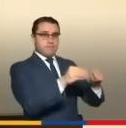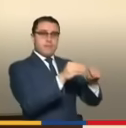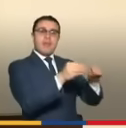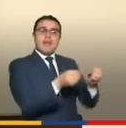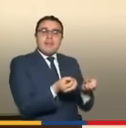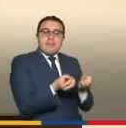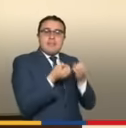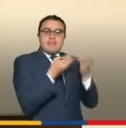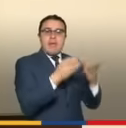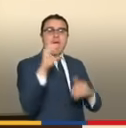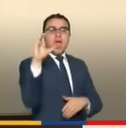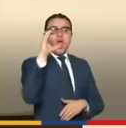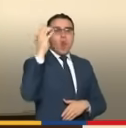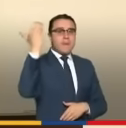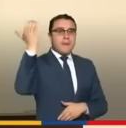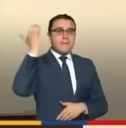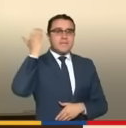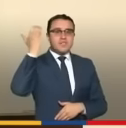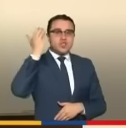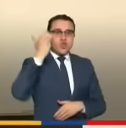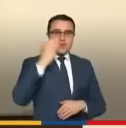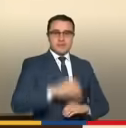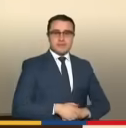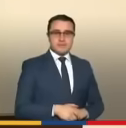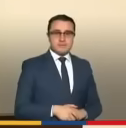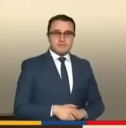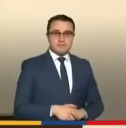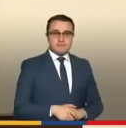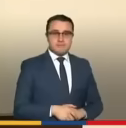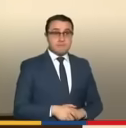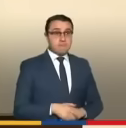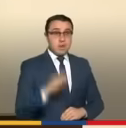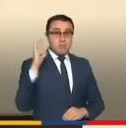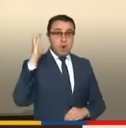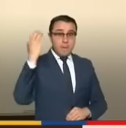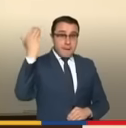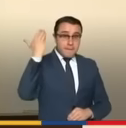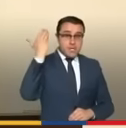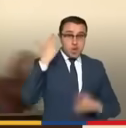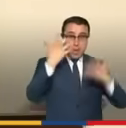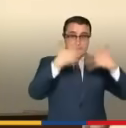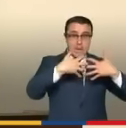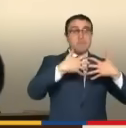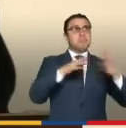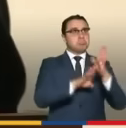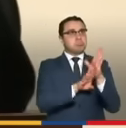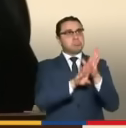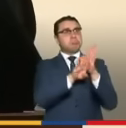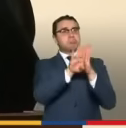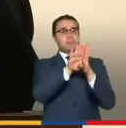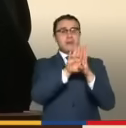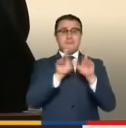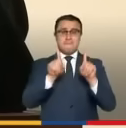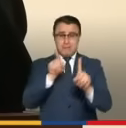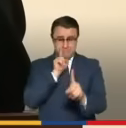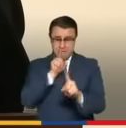Colpensiones. Colpensiones está ganando la partida, pero no se trata de que